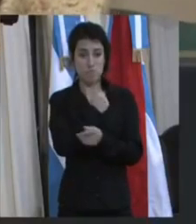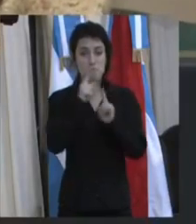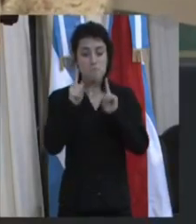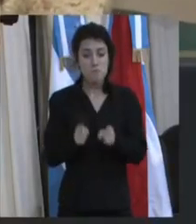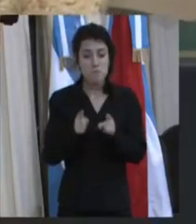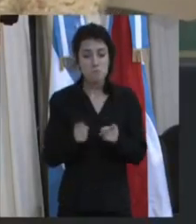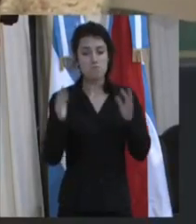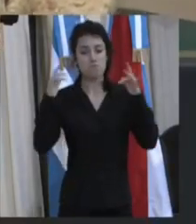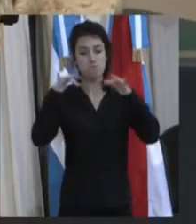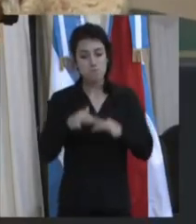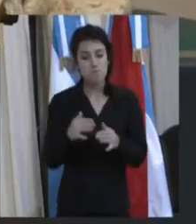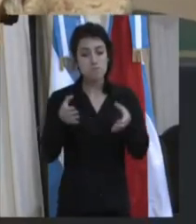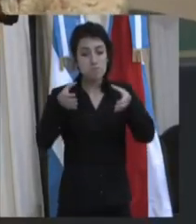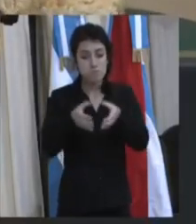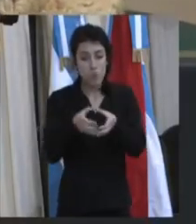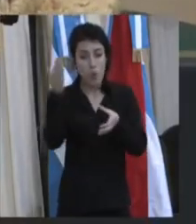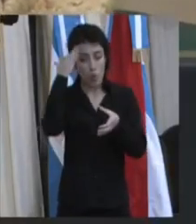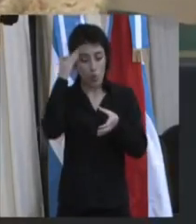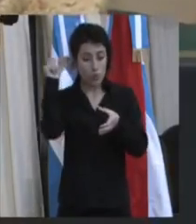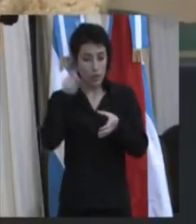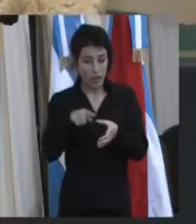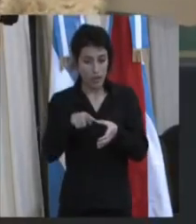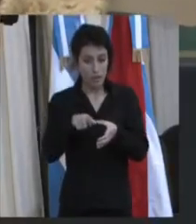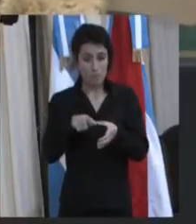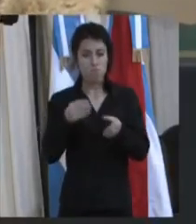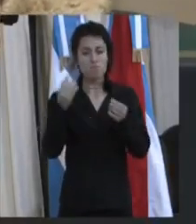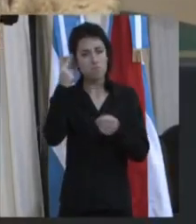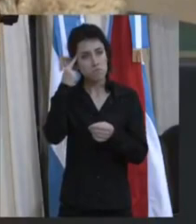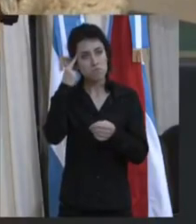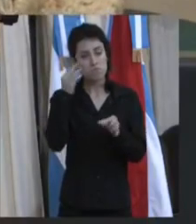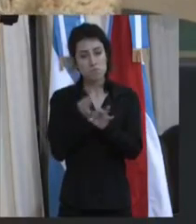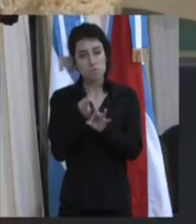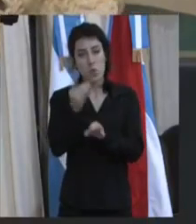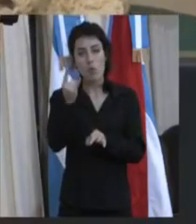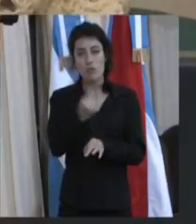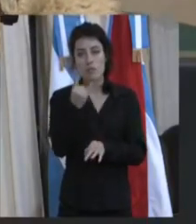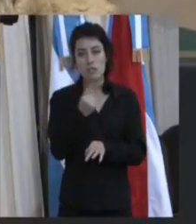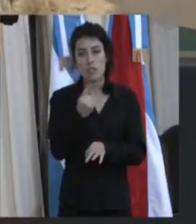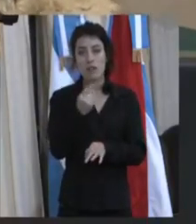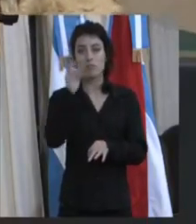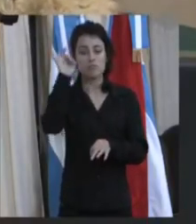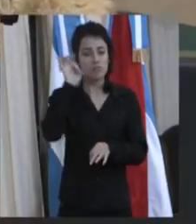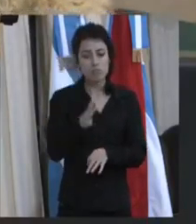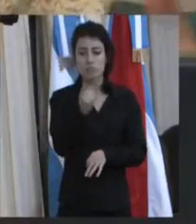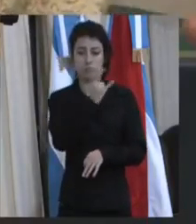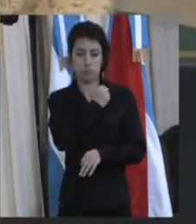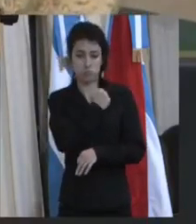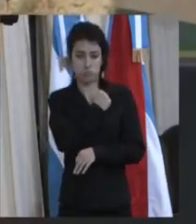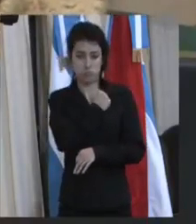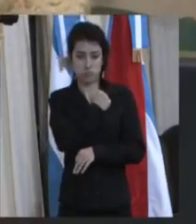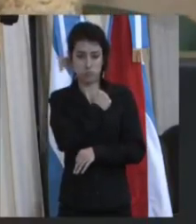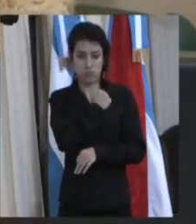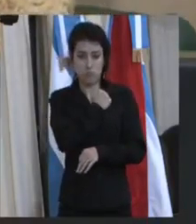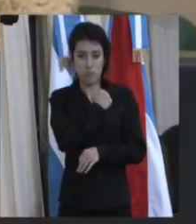en una suerte de ateneos culturales, que creen que la educación de la universidad tiene que ser católica, pero también se interesan